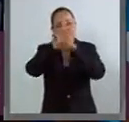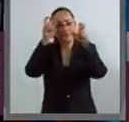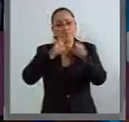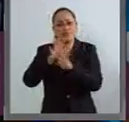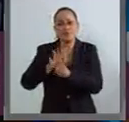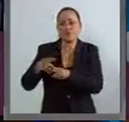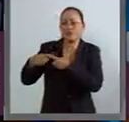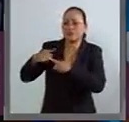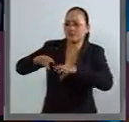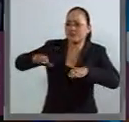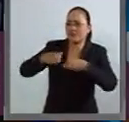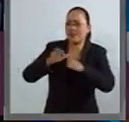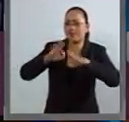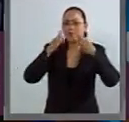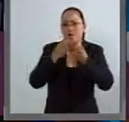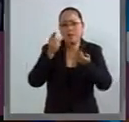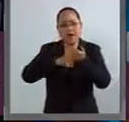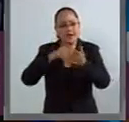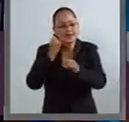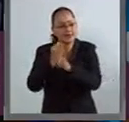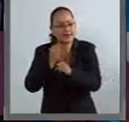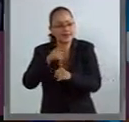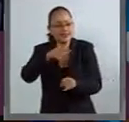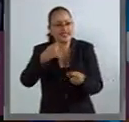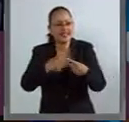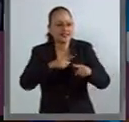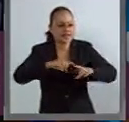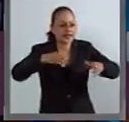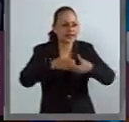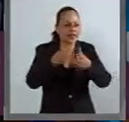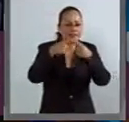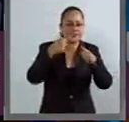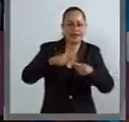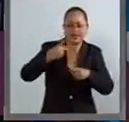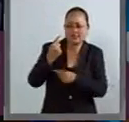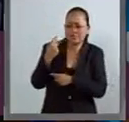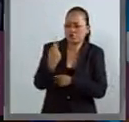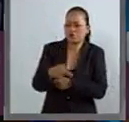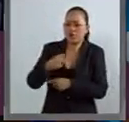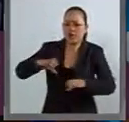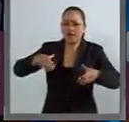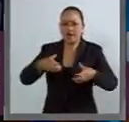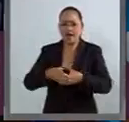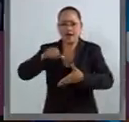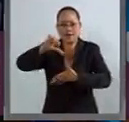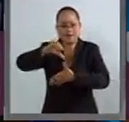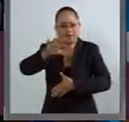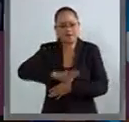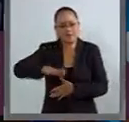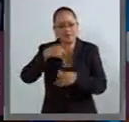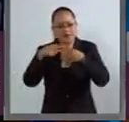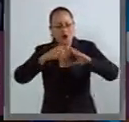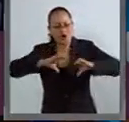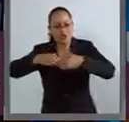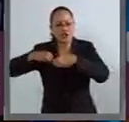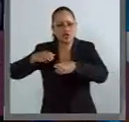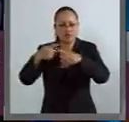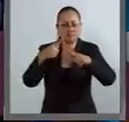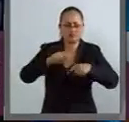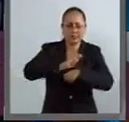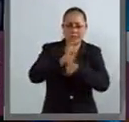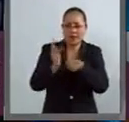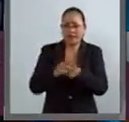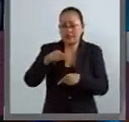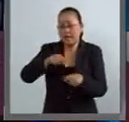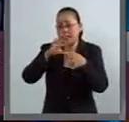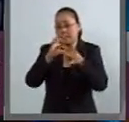sobre las plataformas digitales con las que cuentan los canales de televisión de los congresos. Ante esto